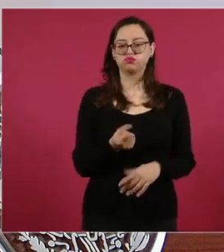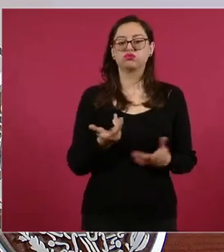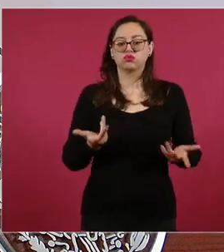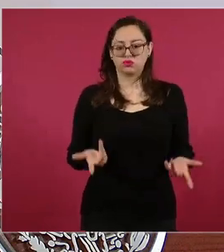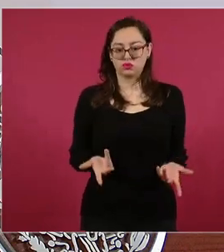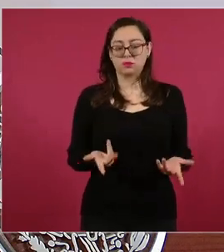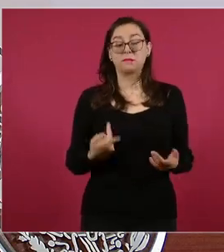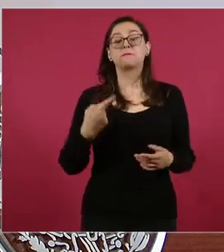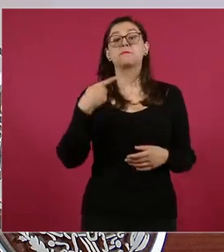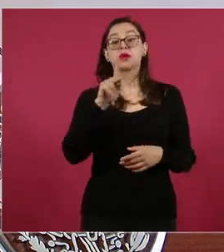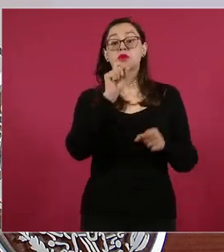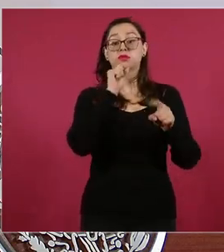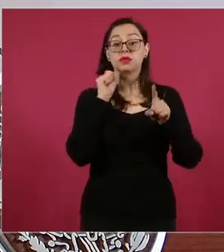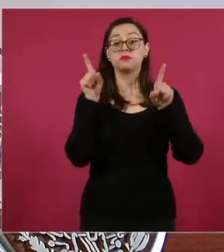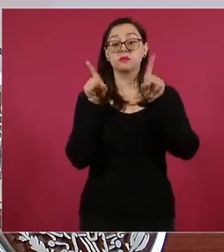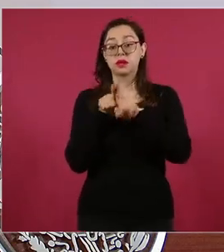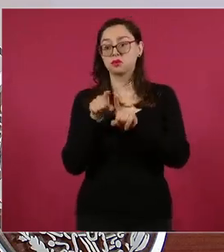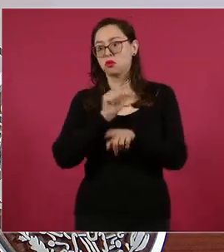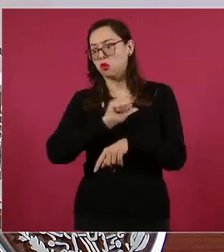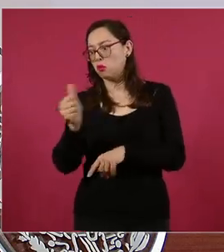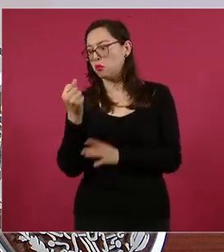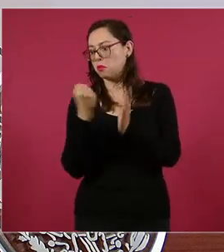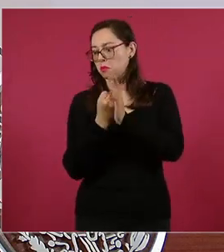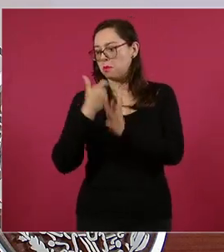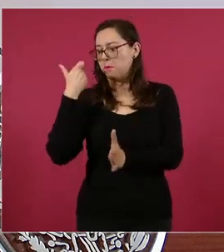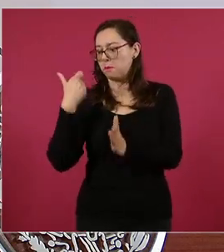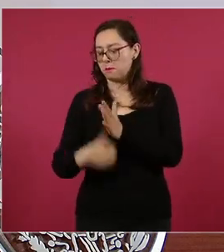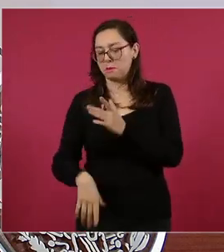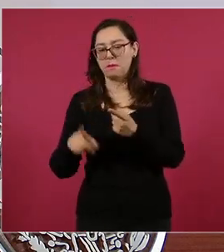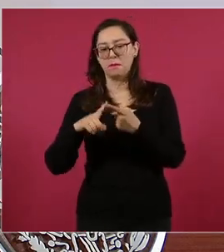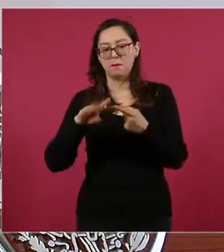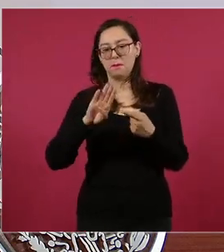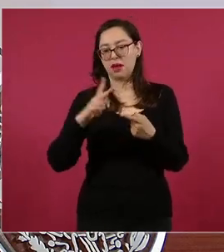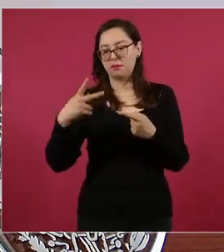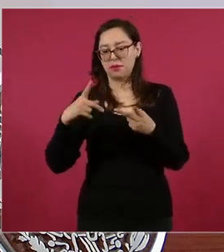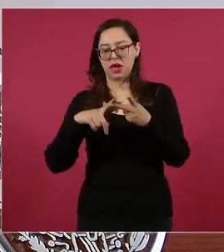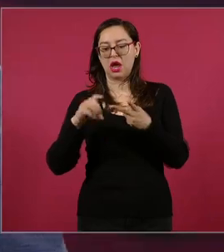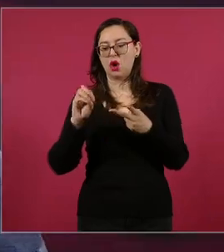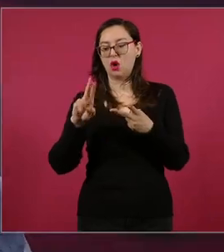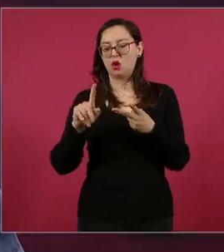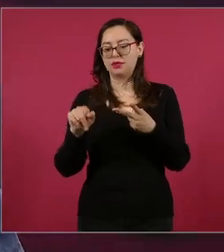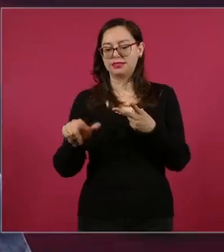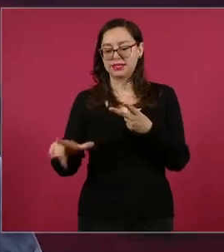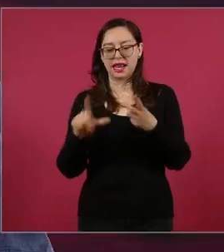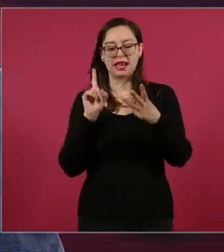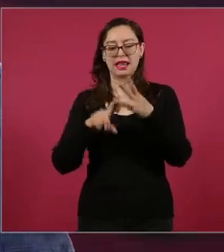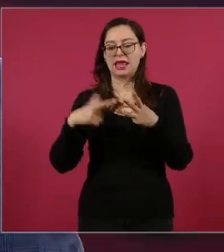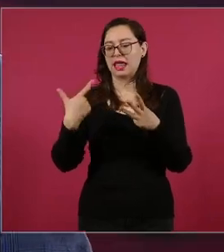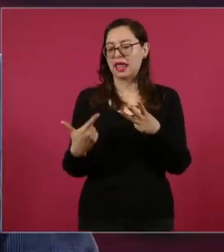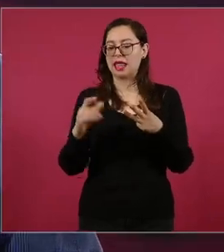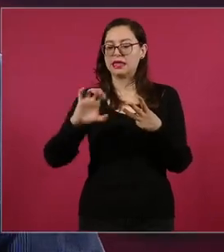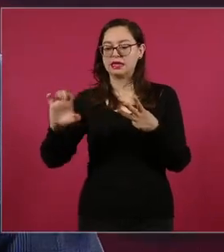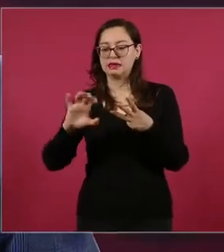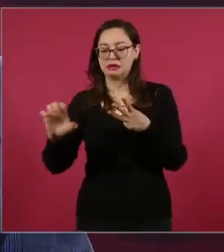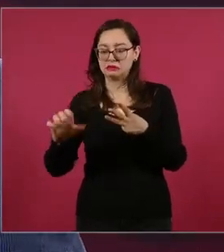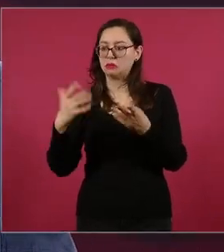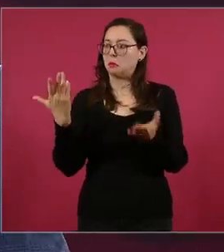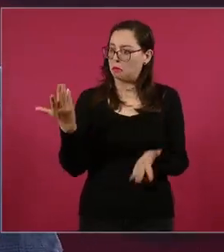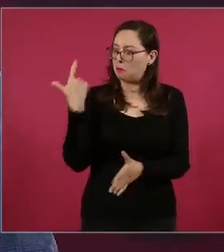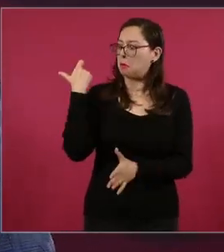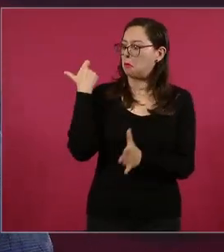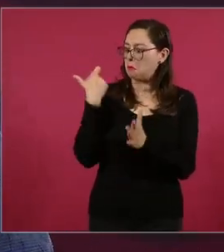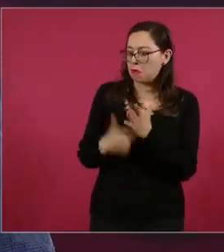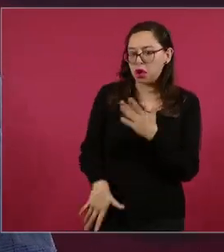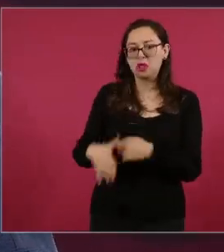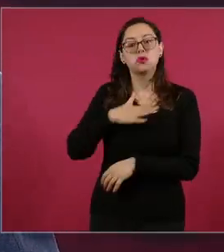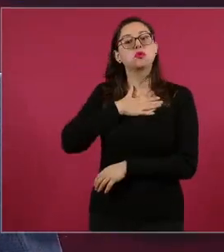promedio, pero también tenemos a las más baratas, BP, Orsan y G500, con menores indicadores de ganancia y consideradas